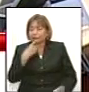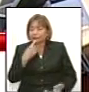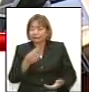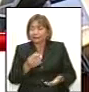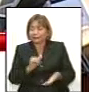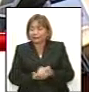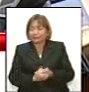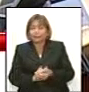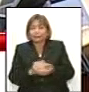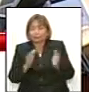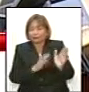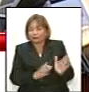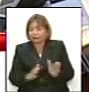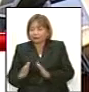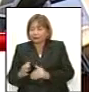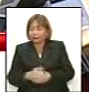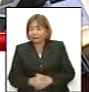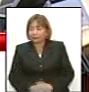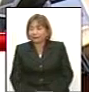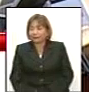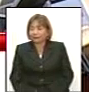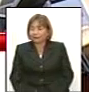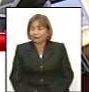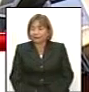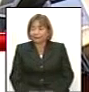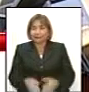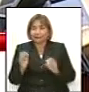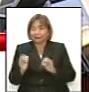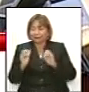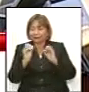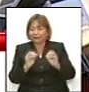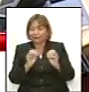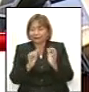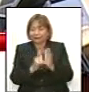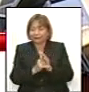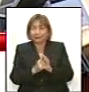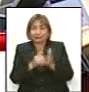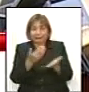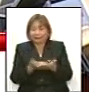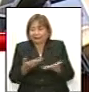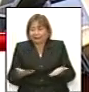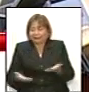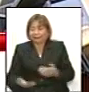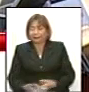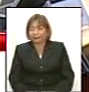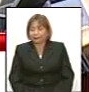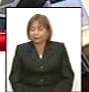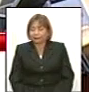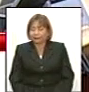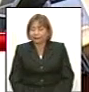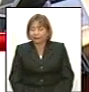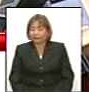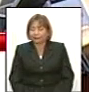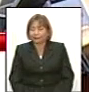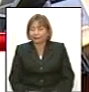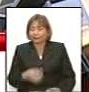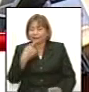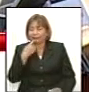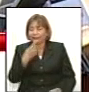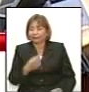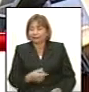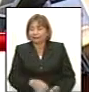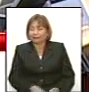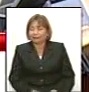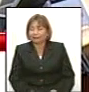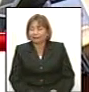el proceso por el que han sido comprados y todas corresponden a los estudios de mercado que requieren. Yo me puedo comprometer a entregarle